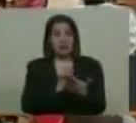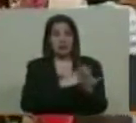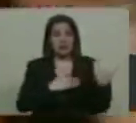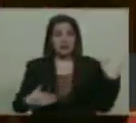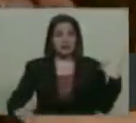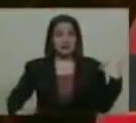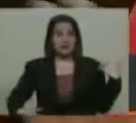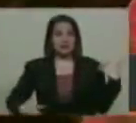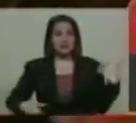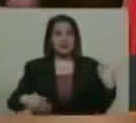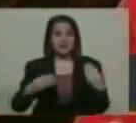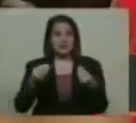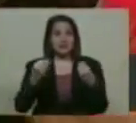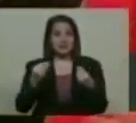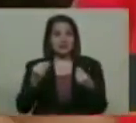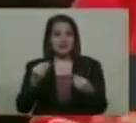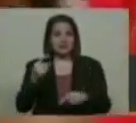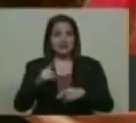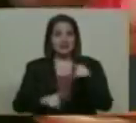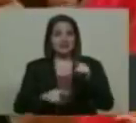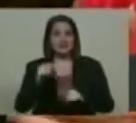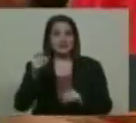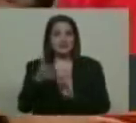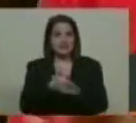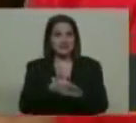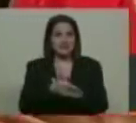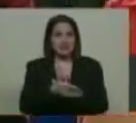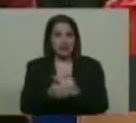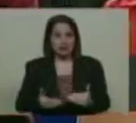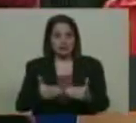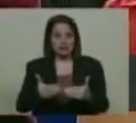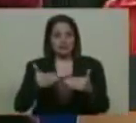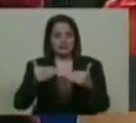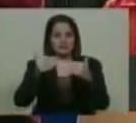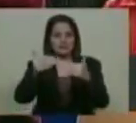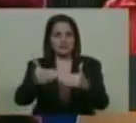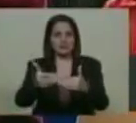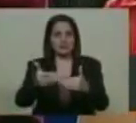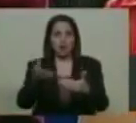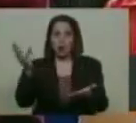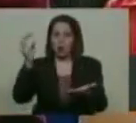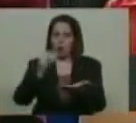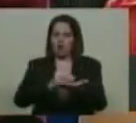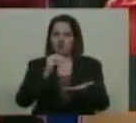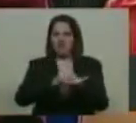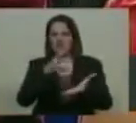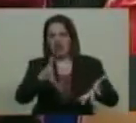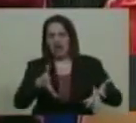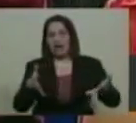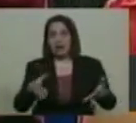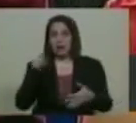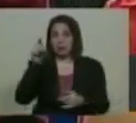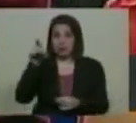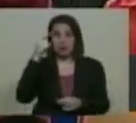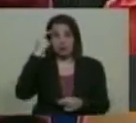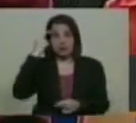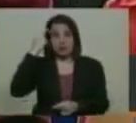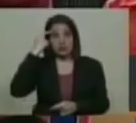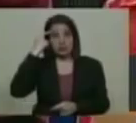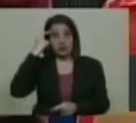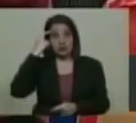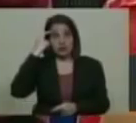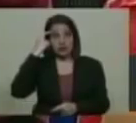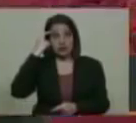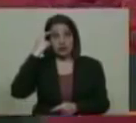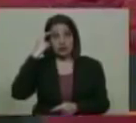presidente obrero. Lo vamos a llevar otra vez, porque usted sabe que yo tengo